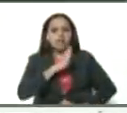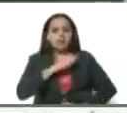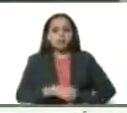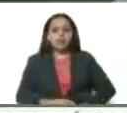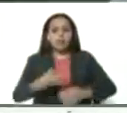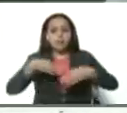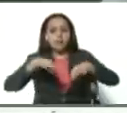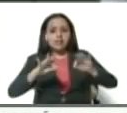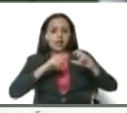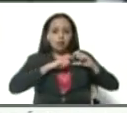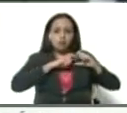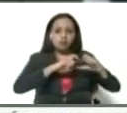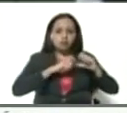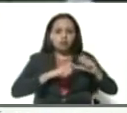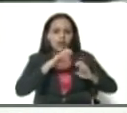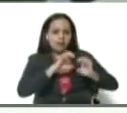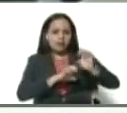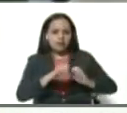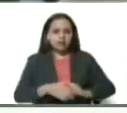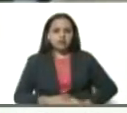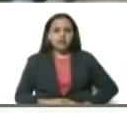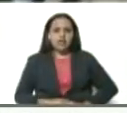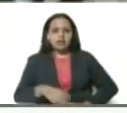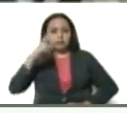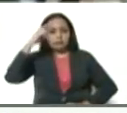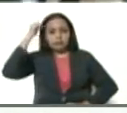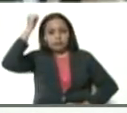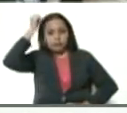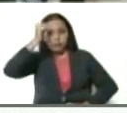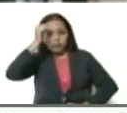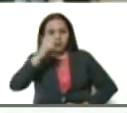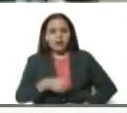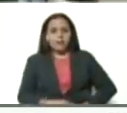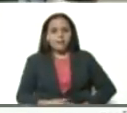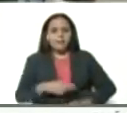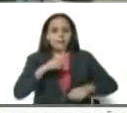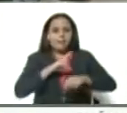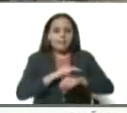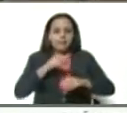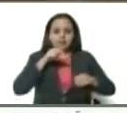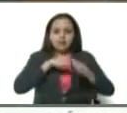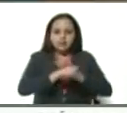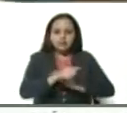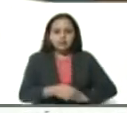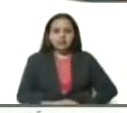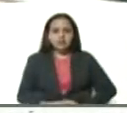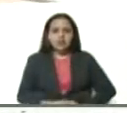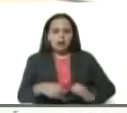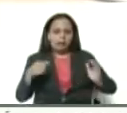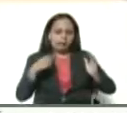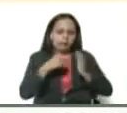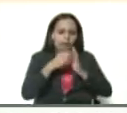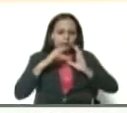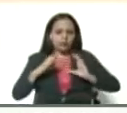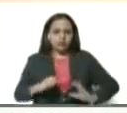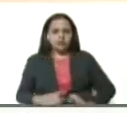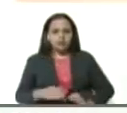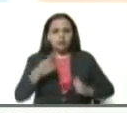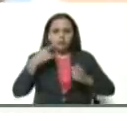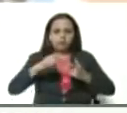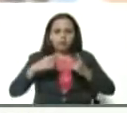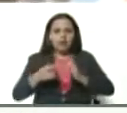de cardiología, neurocirugía, medicina interna, cirugía, traumatología. Un personal